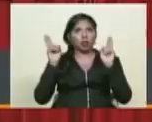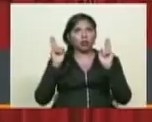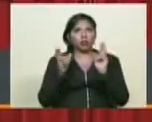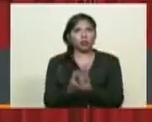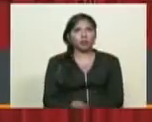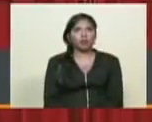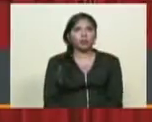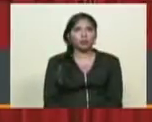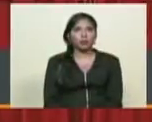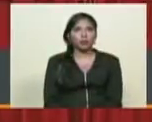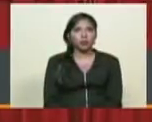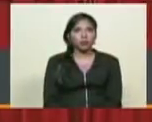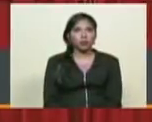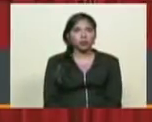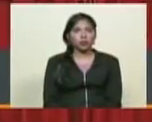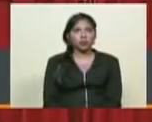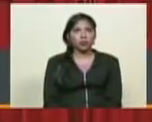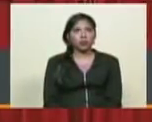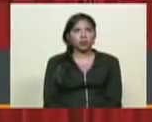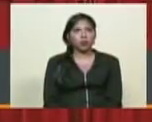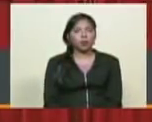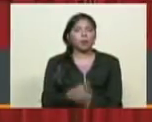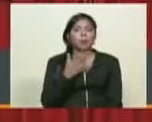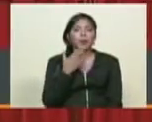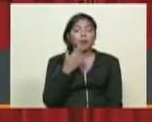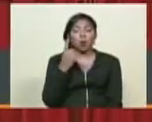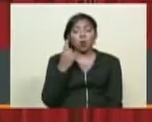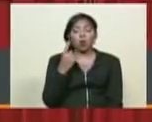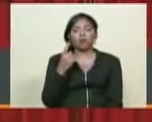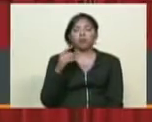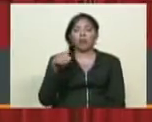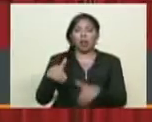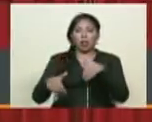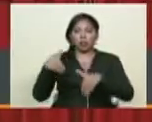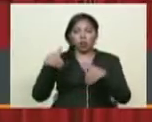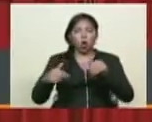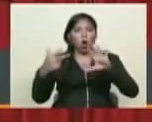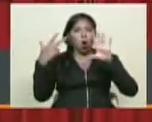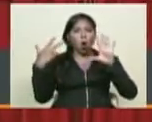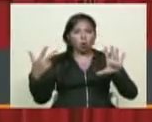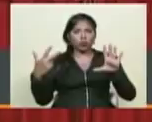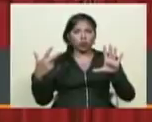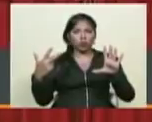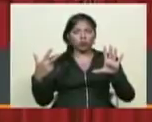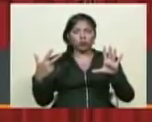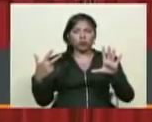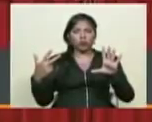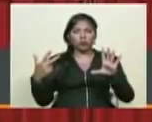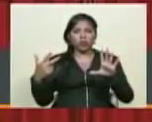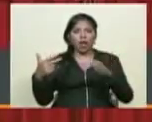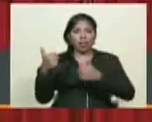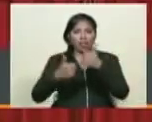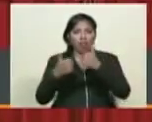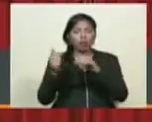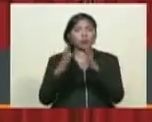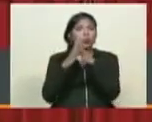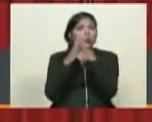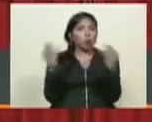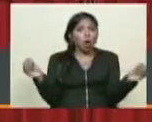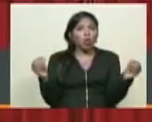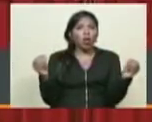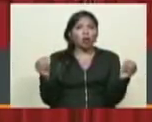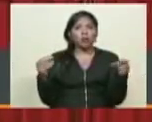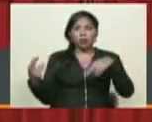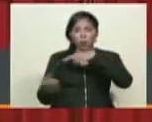ojalá me hiciera una elección y haya 8 candidatos, todos de la revolución. Nada, hay que ganar